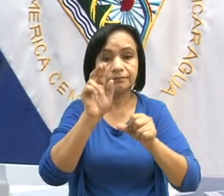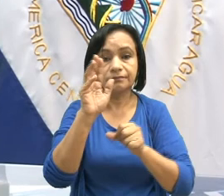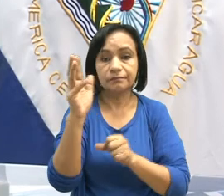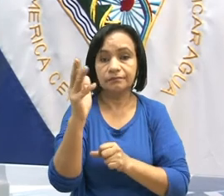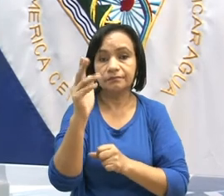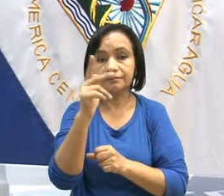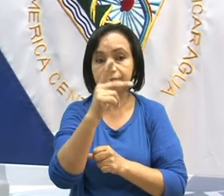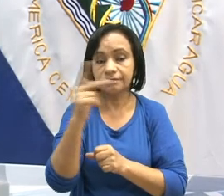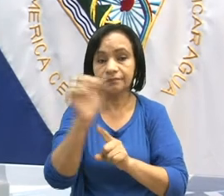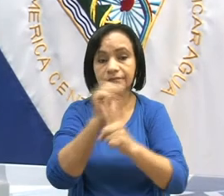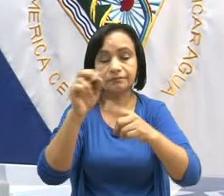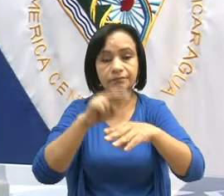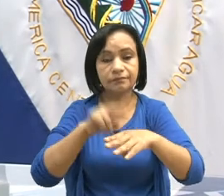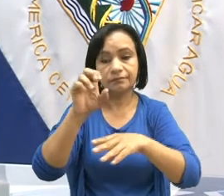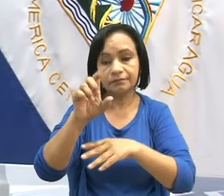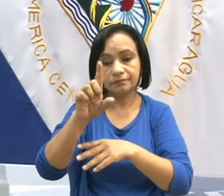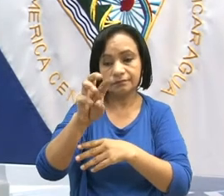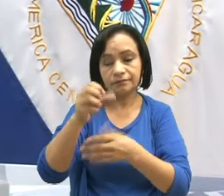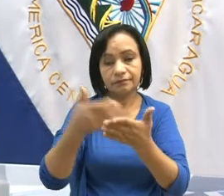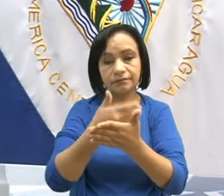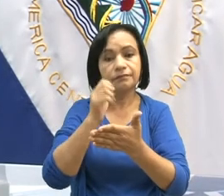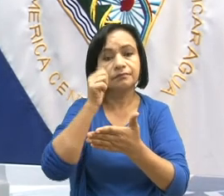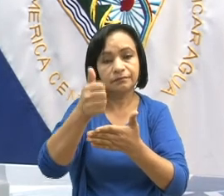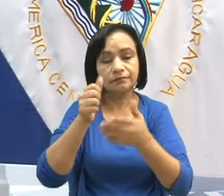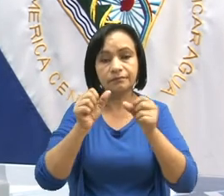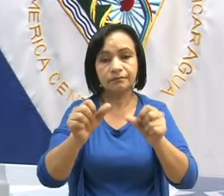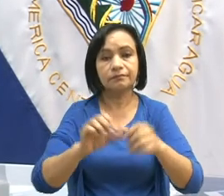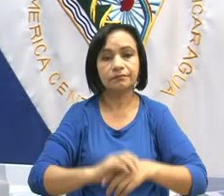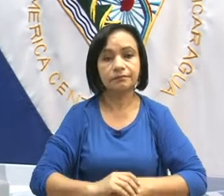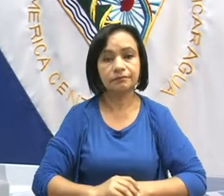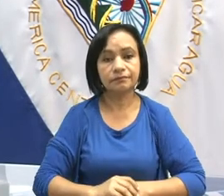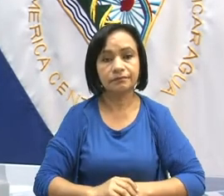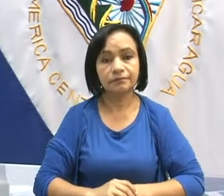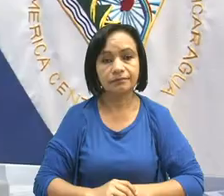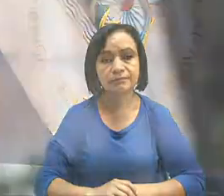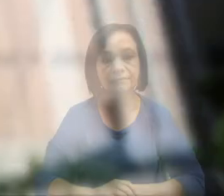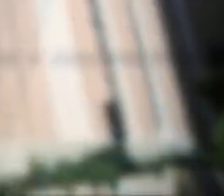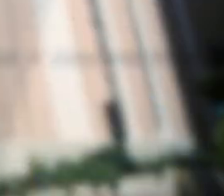parlamentario. El canal de la Asamblea Nacional estuvo con ustedes, Helmer Marcy, y les esperamos en una nueva edición.